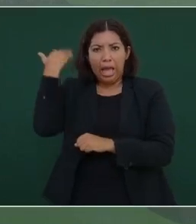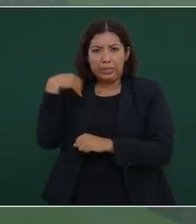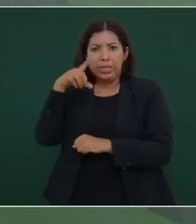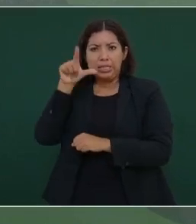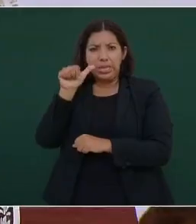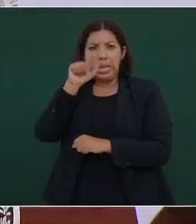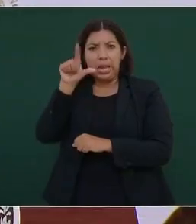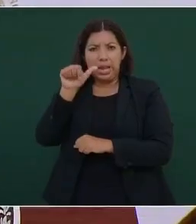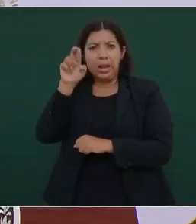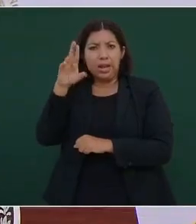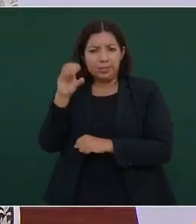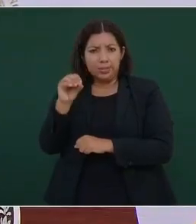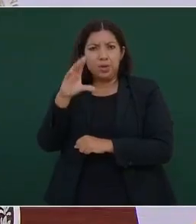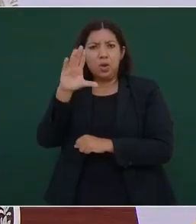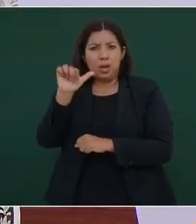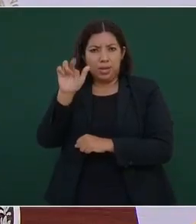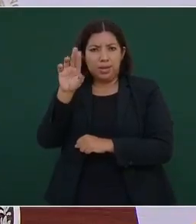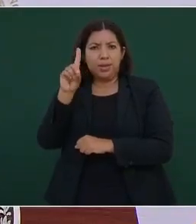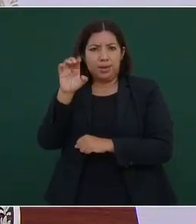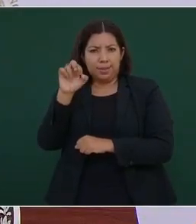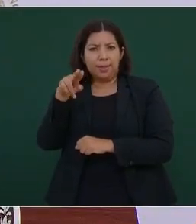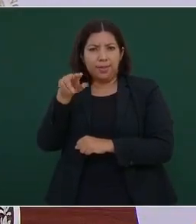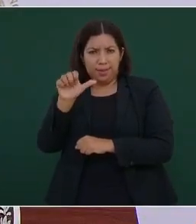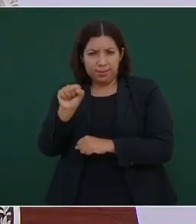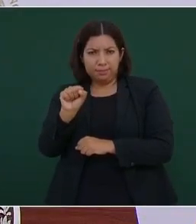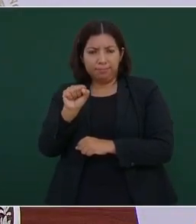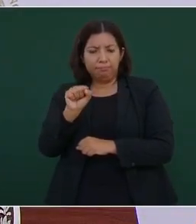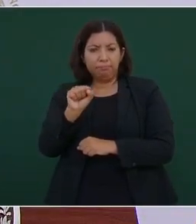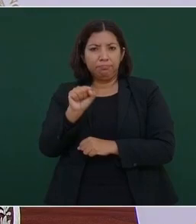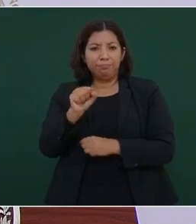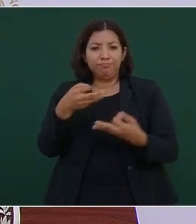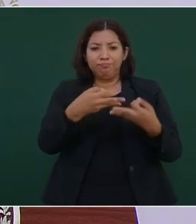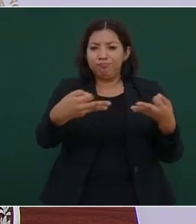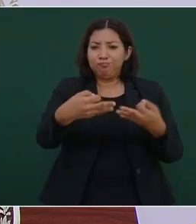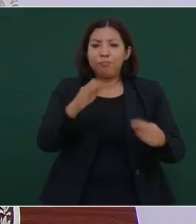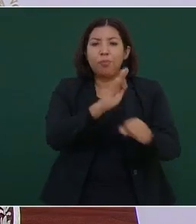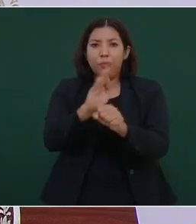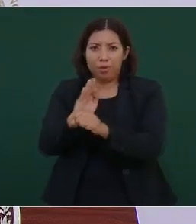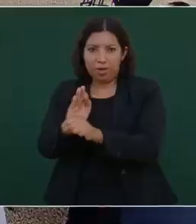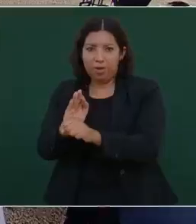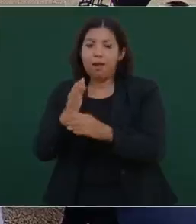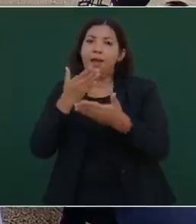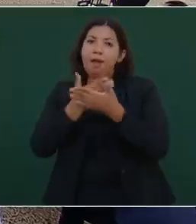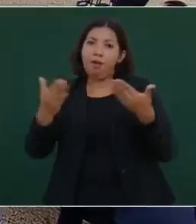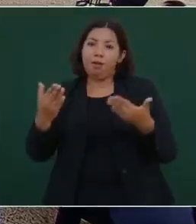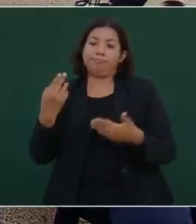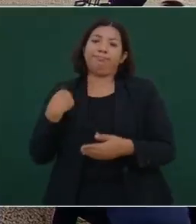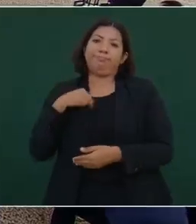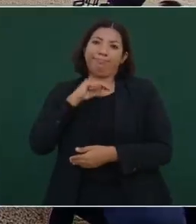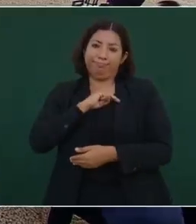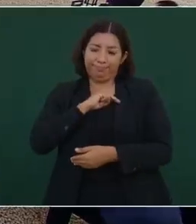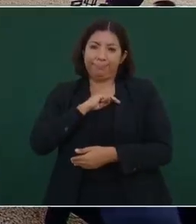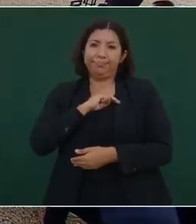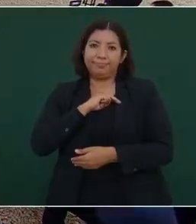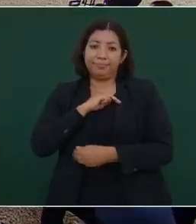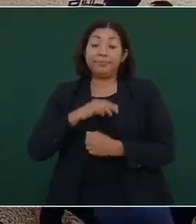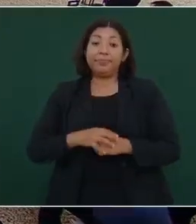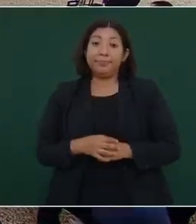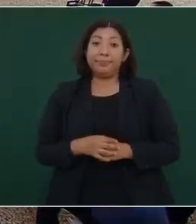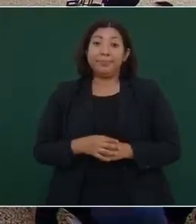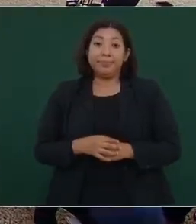declaración de áreas naturales protegidas. Primer lugar, el